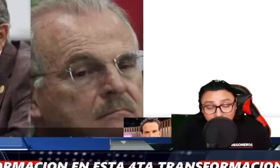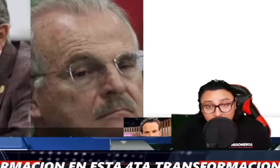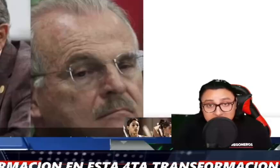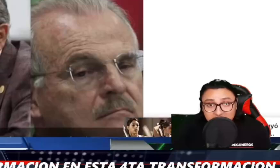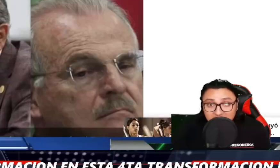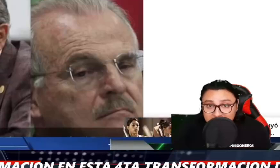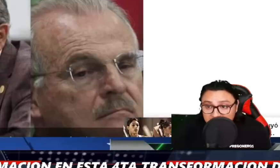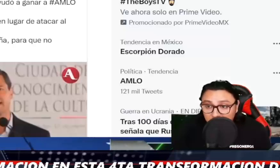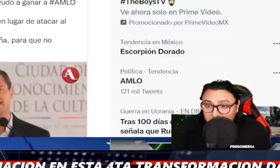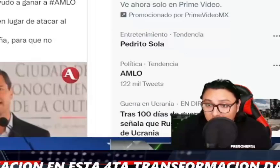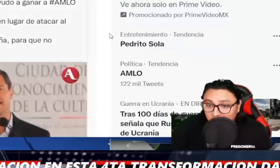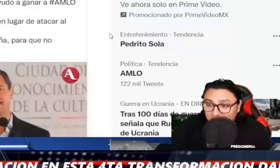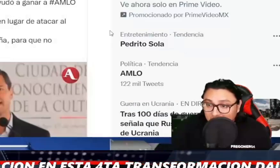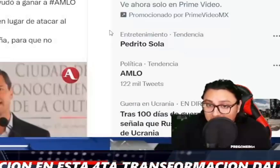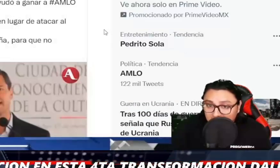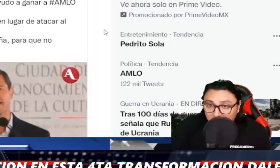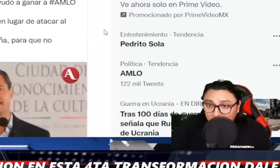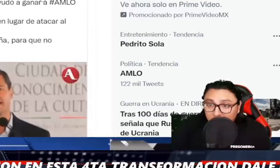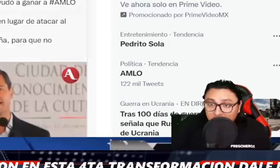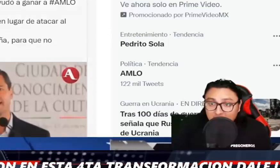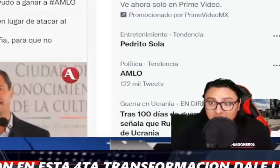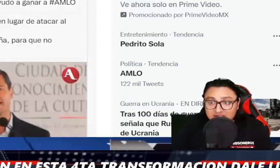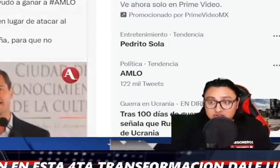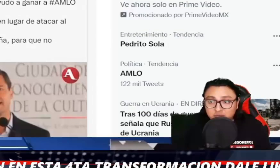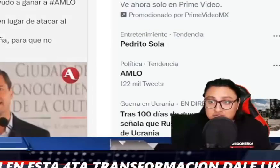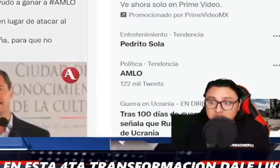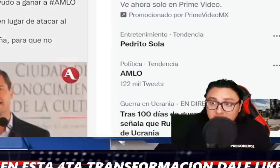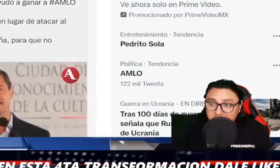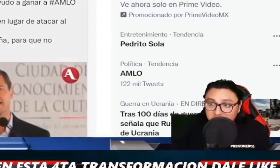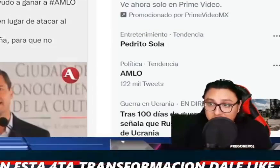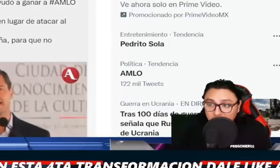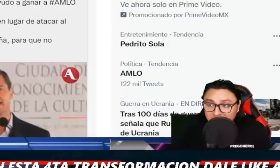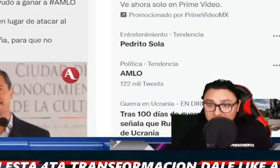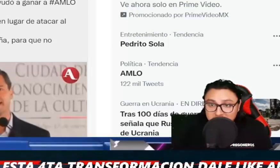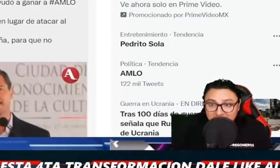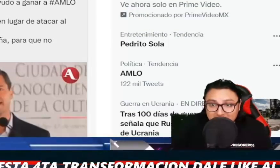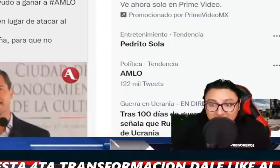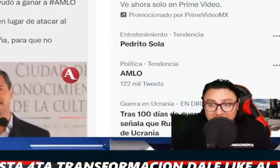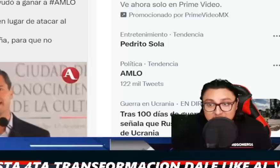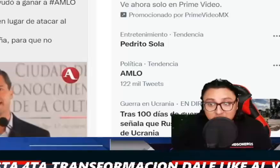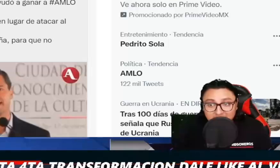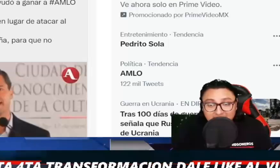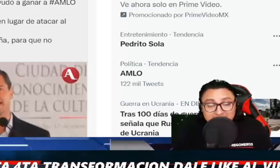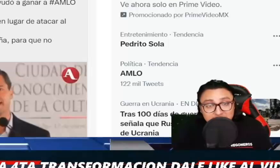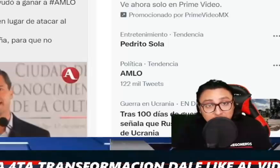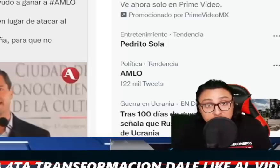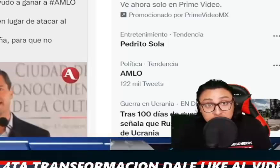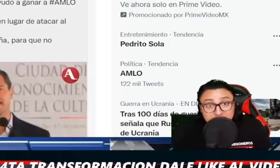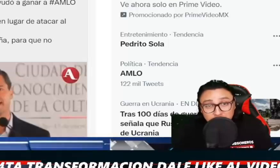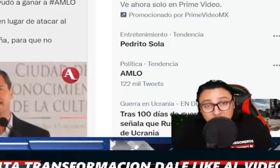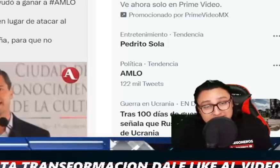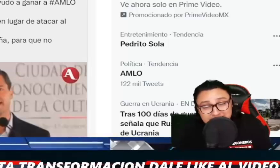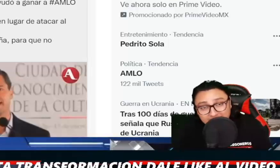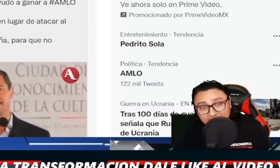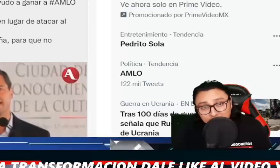presenten pruebas. Así lo dijo el día de hoy. El nivel de descomposición en términos informativos, sin ética, sin moralidad, sin